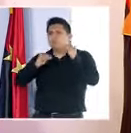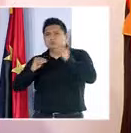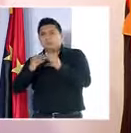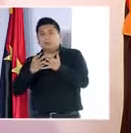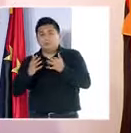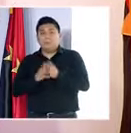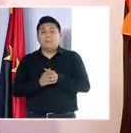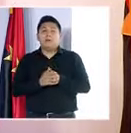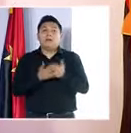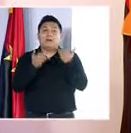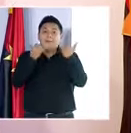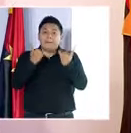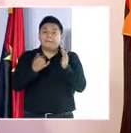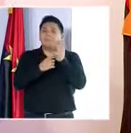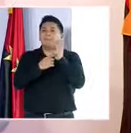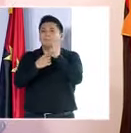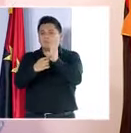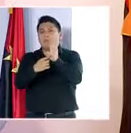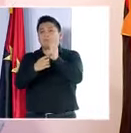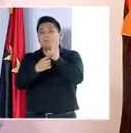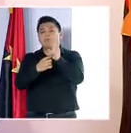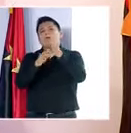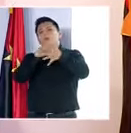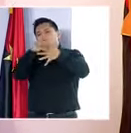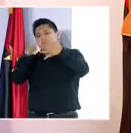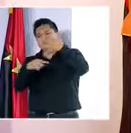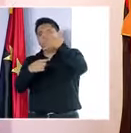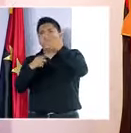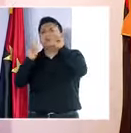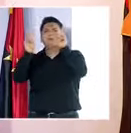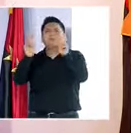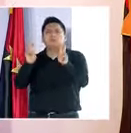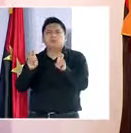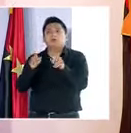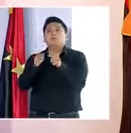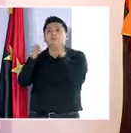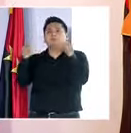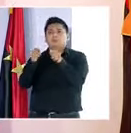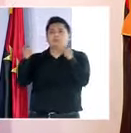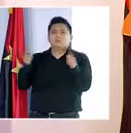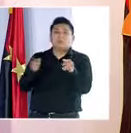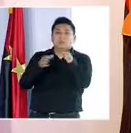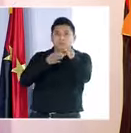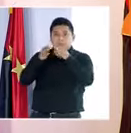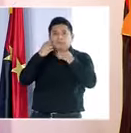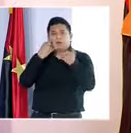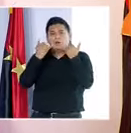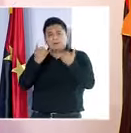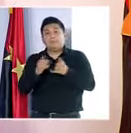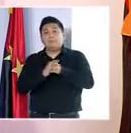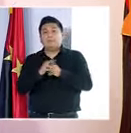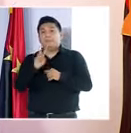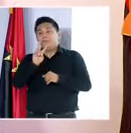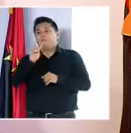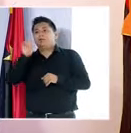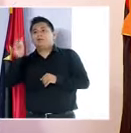querido presentar a ustedes, apreciados amigos, 27 proyectos que consideramos